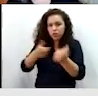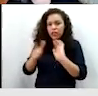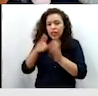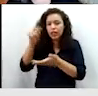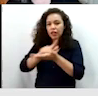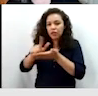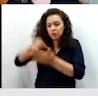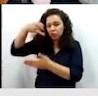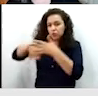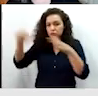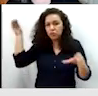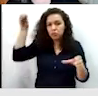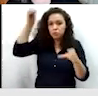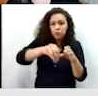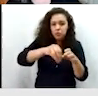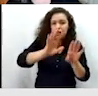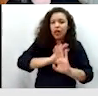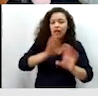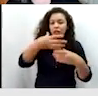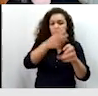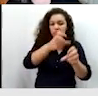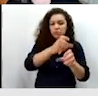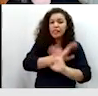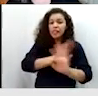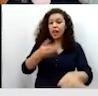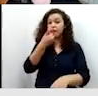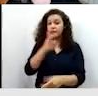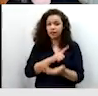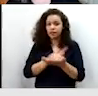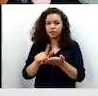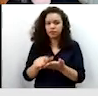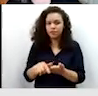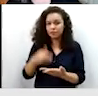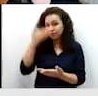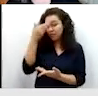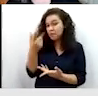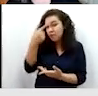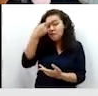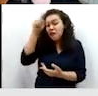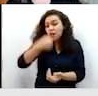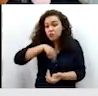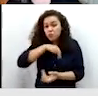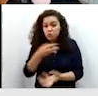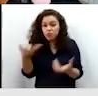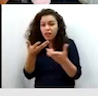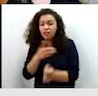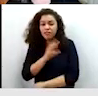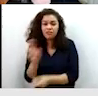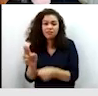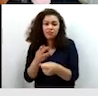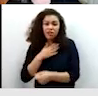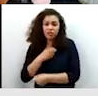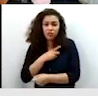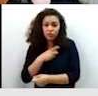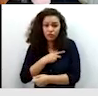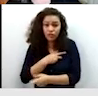y lo vuelven a meter al tubo, enroscan y se acabó. Entonces, si se da cuenta, eso es muy sencillo, que uno lo puede hacer sin ningún problema. Aquí el problema